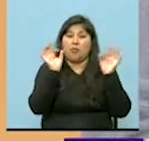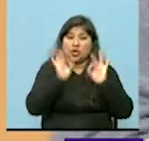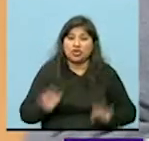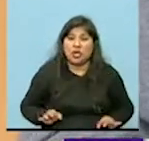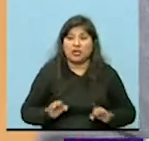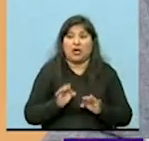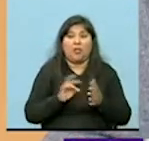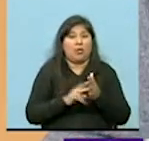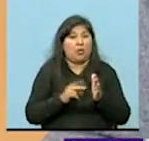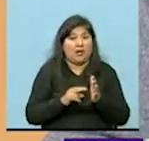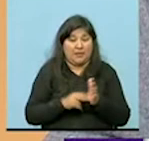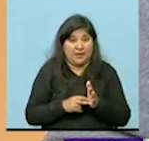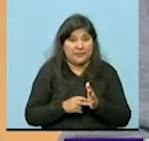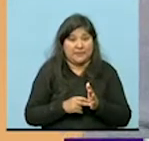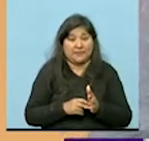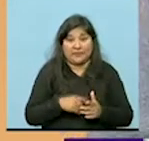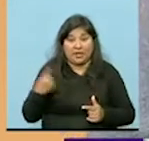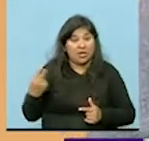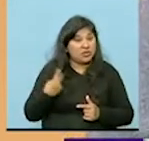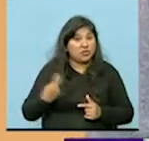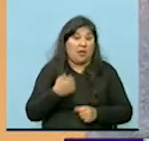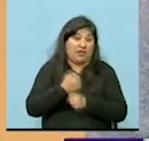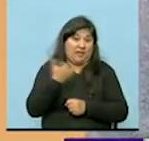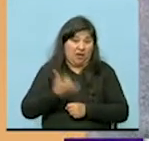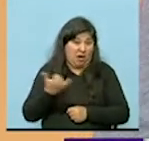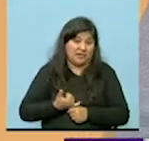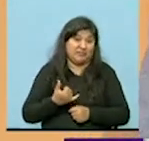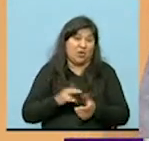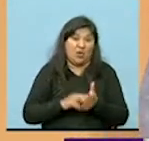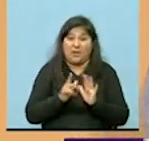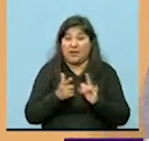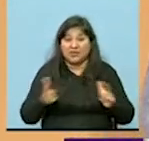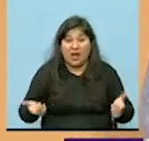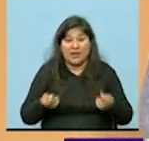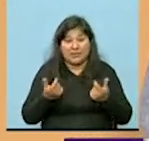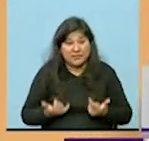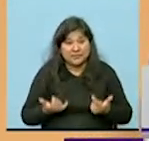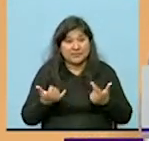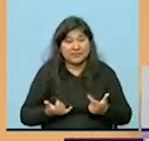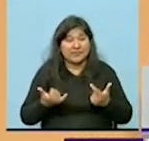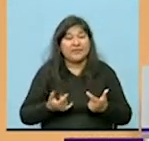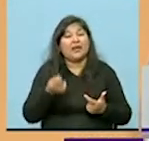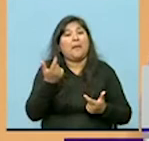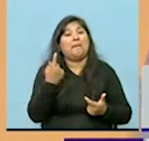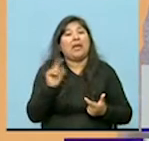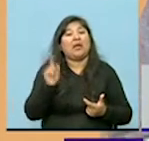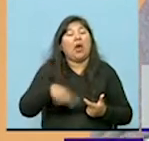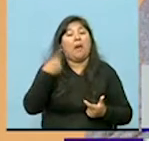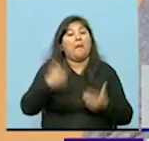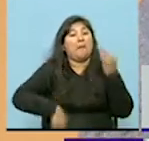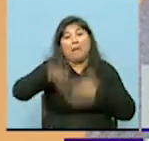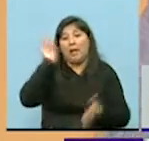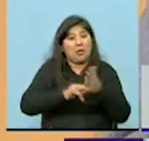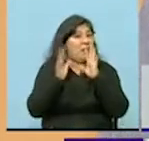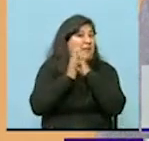nos tenemos que ajustar el pantalón acá los complicados son los jóvenes en jujuy nacen 10.000 a 12.000 niños por año o sea que